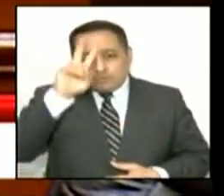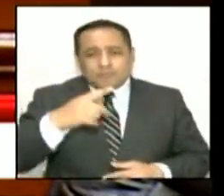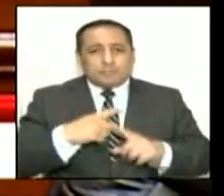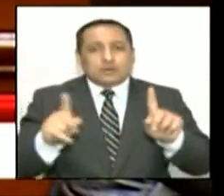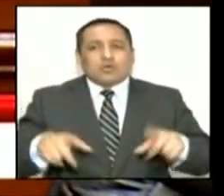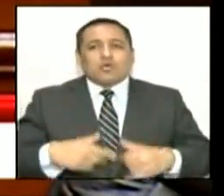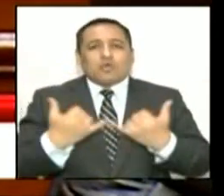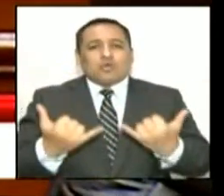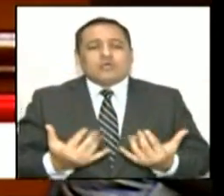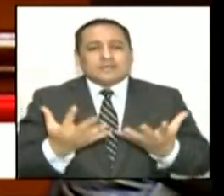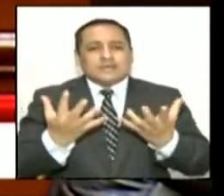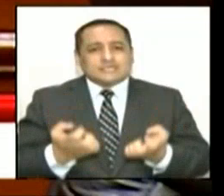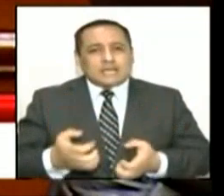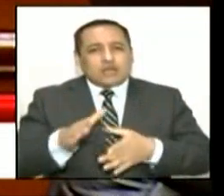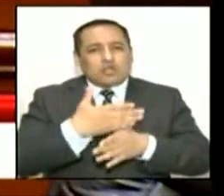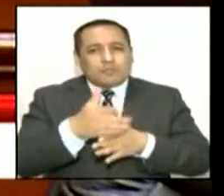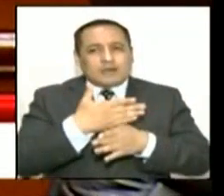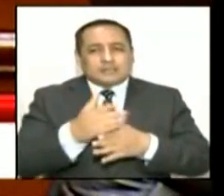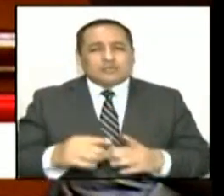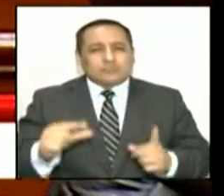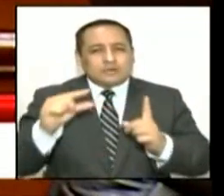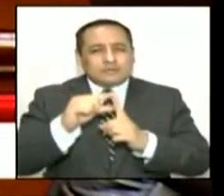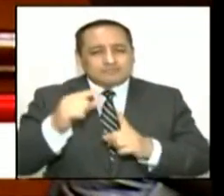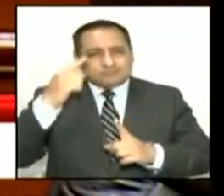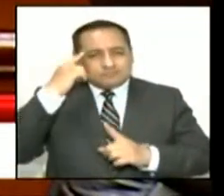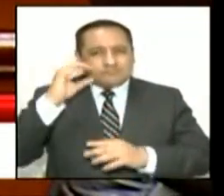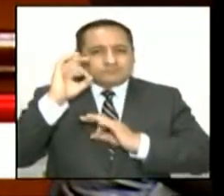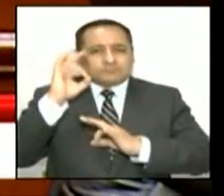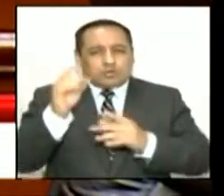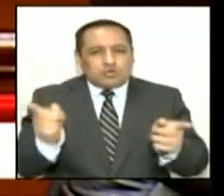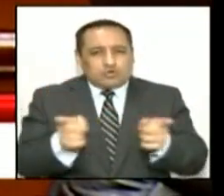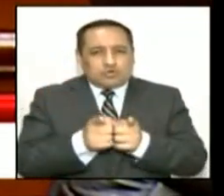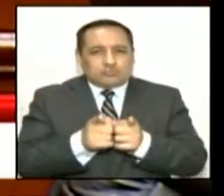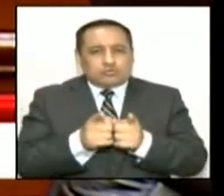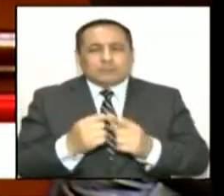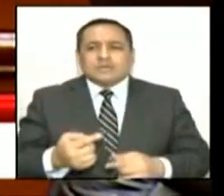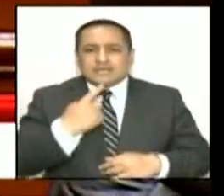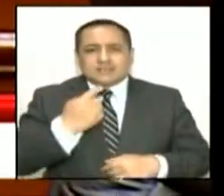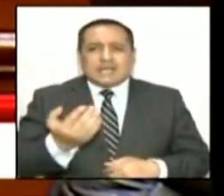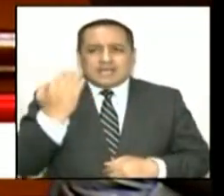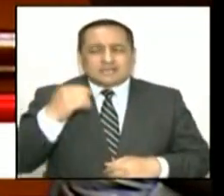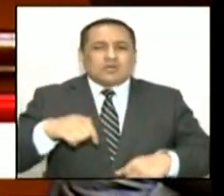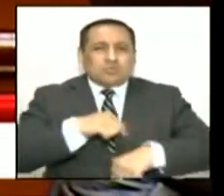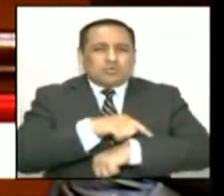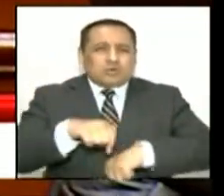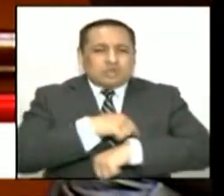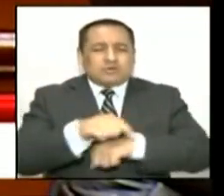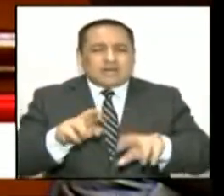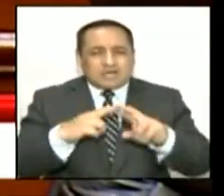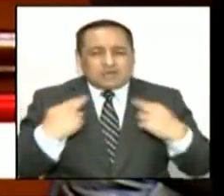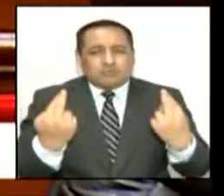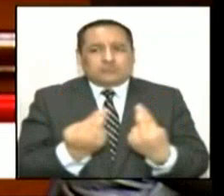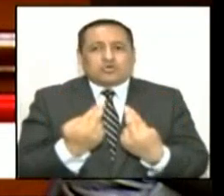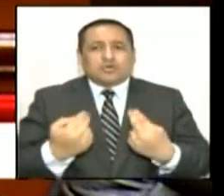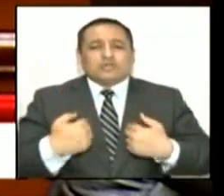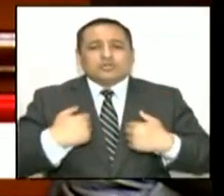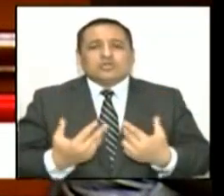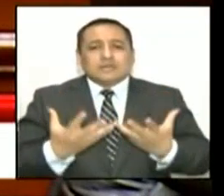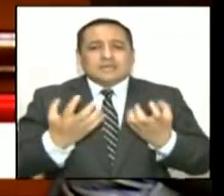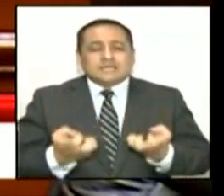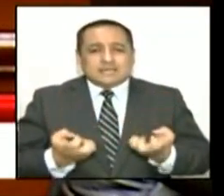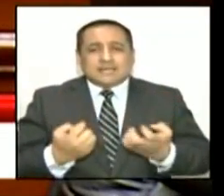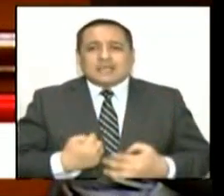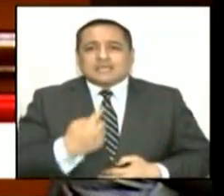hoy quisiera compartir unas breves reflexiones con ustedes. Hemos estado muchas horas en sesión y lo que quisiera